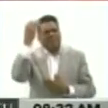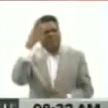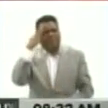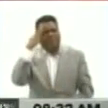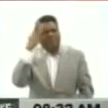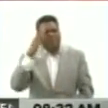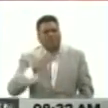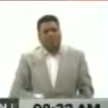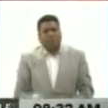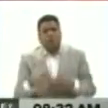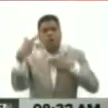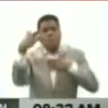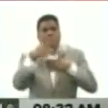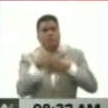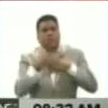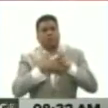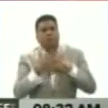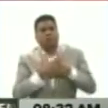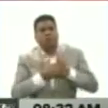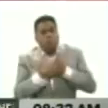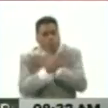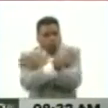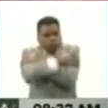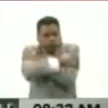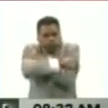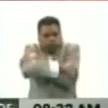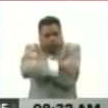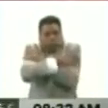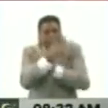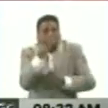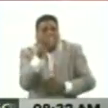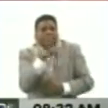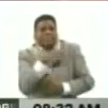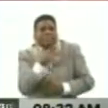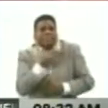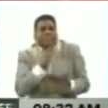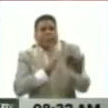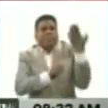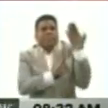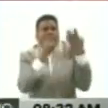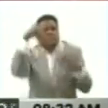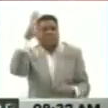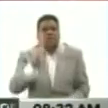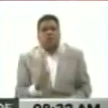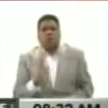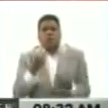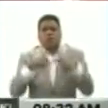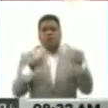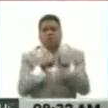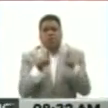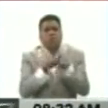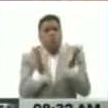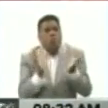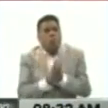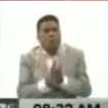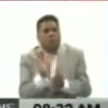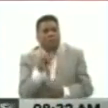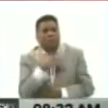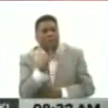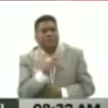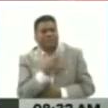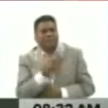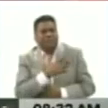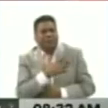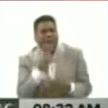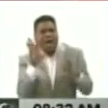nada más cuando me tocó, de una vez sentí como que la presencia de Dios... O sea, sentí algo bonito, tenía